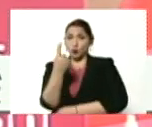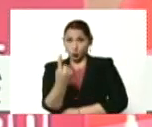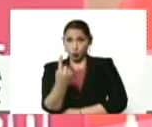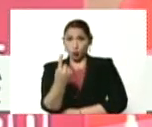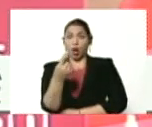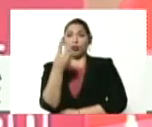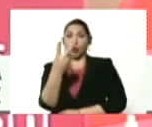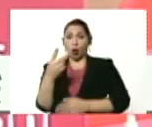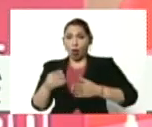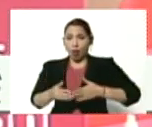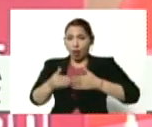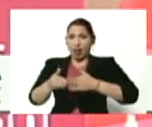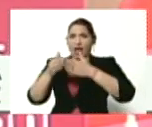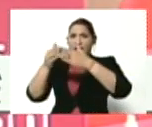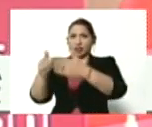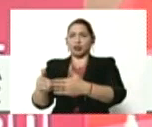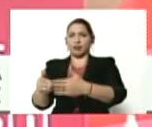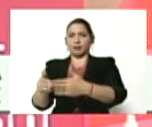dos lanchas que,